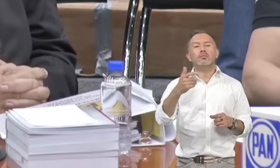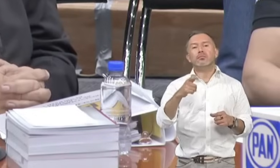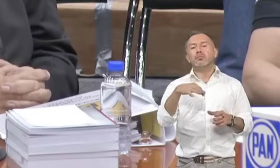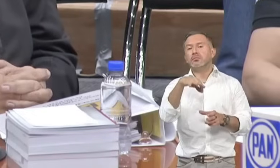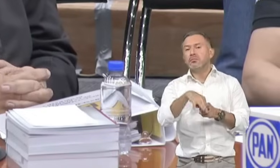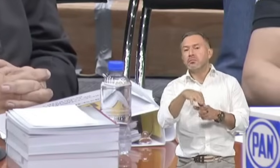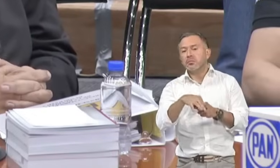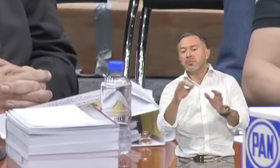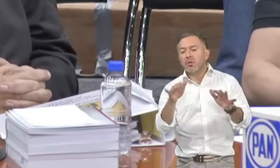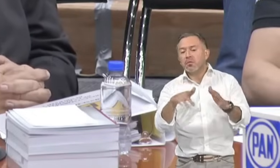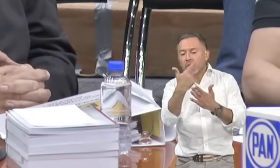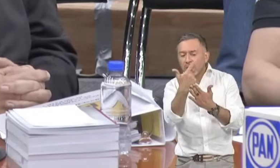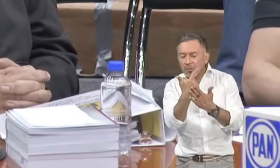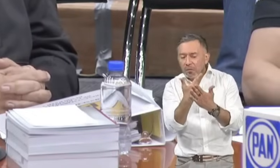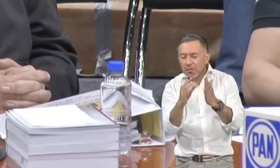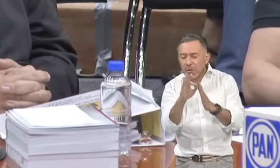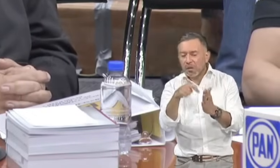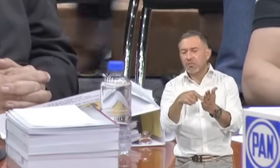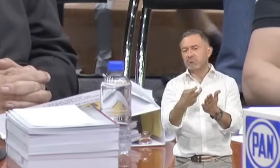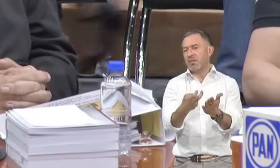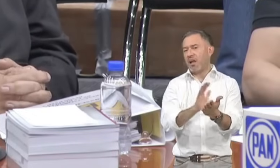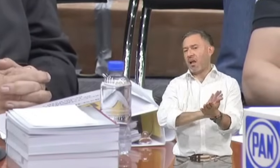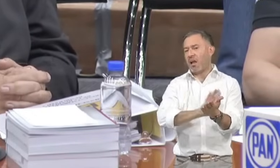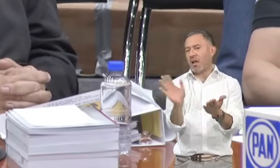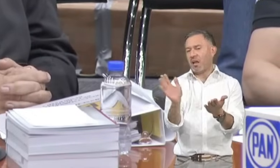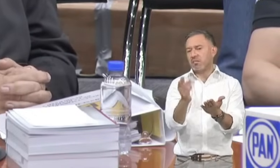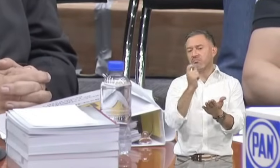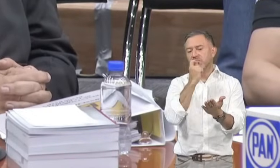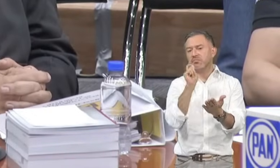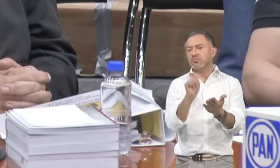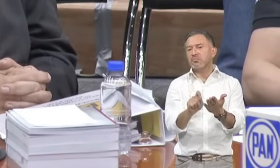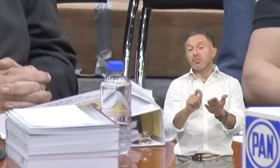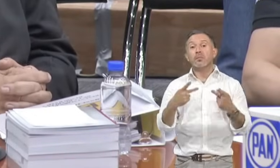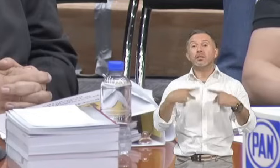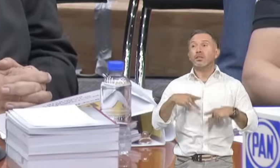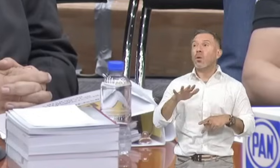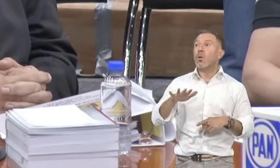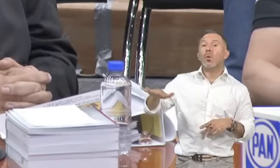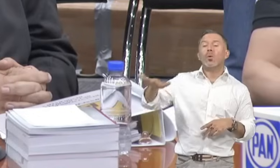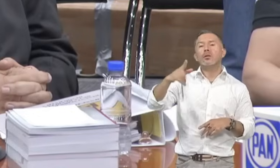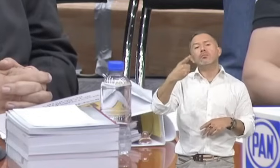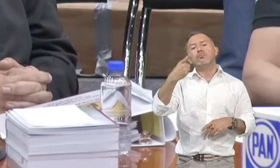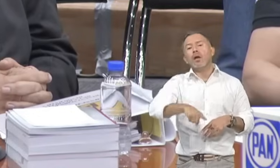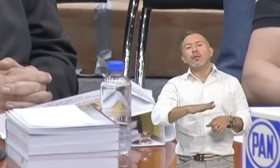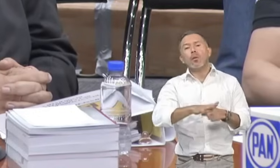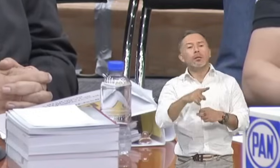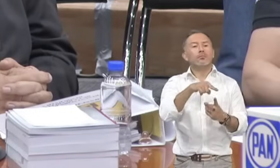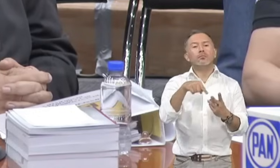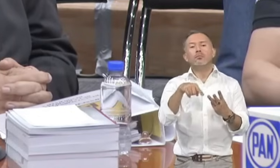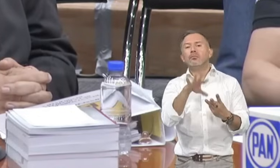y los resultados electorales nos dirán cuál fue la voluntad de los ciudadanos. Hasta el día de